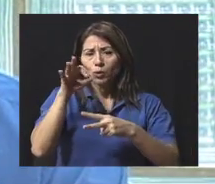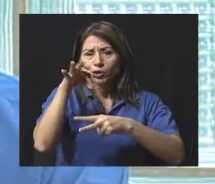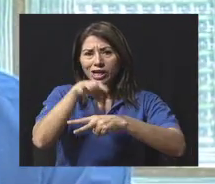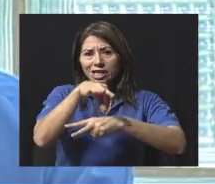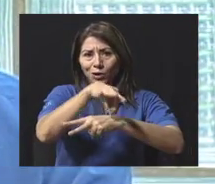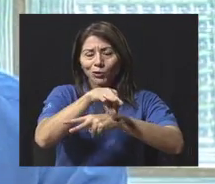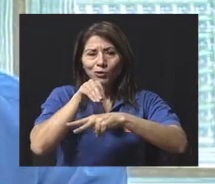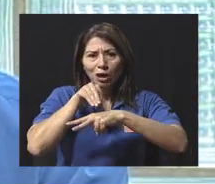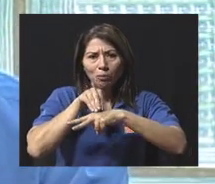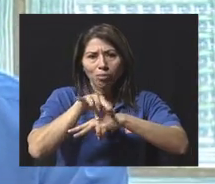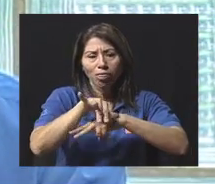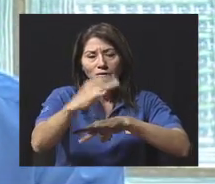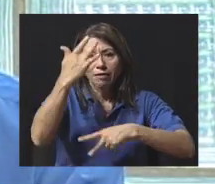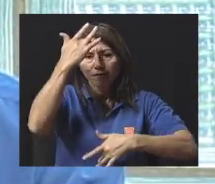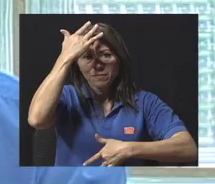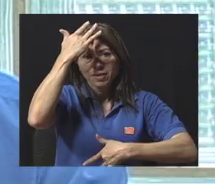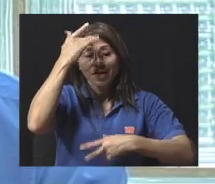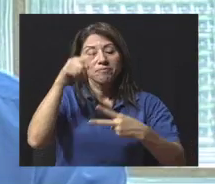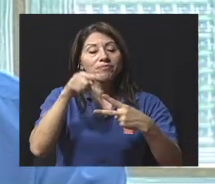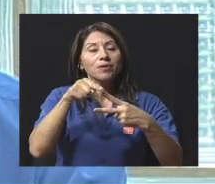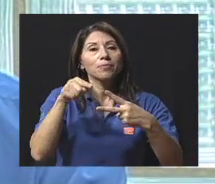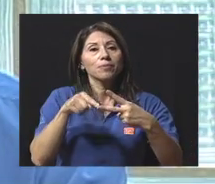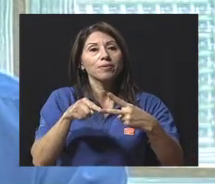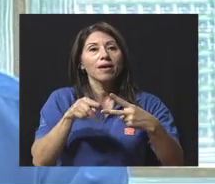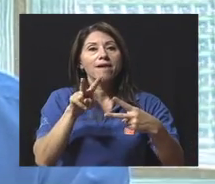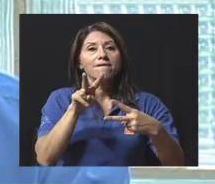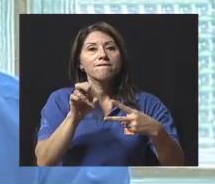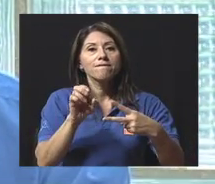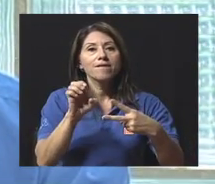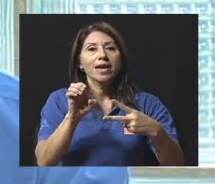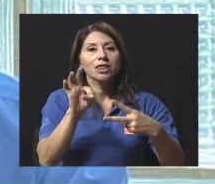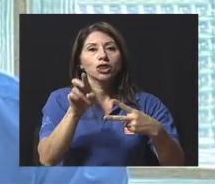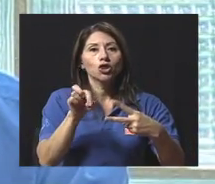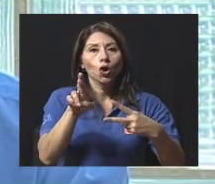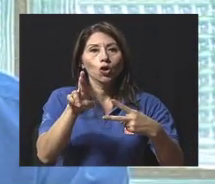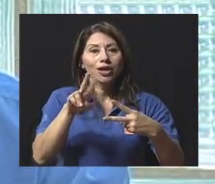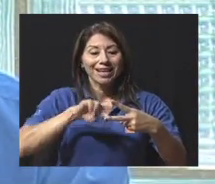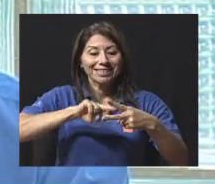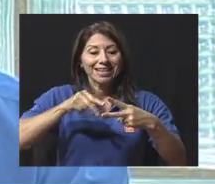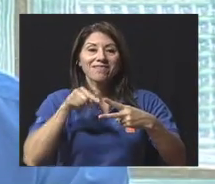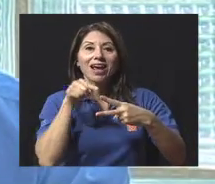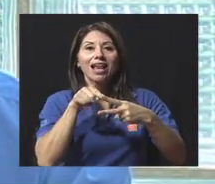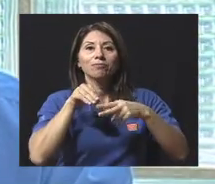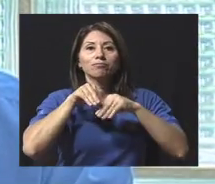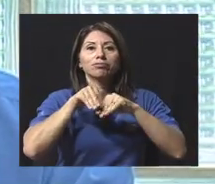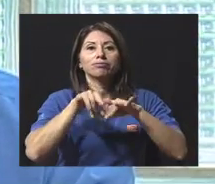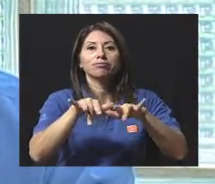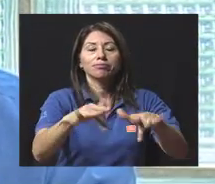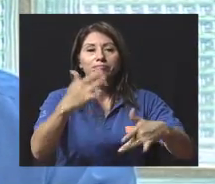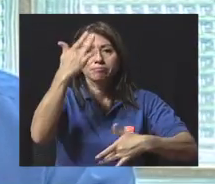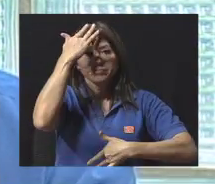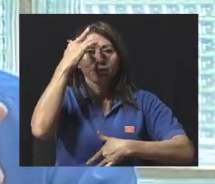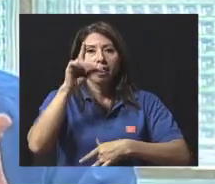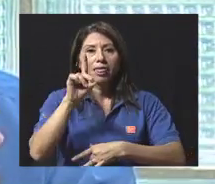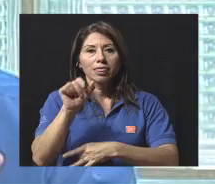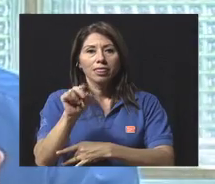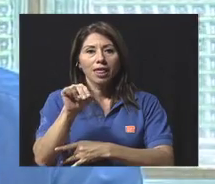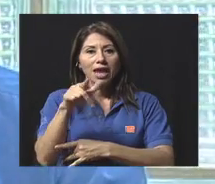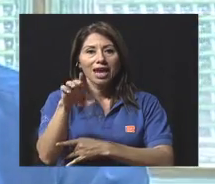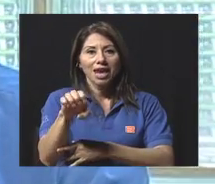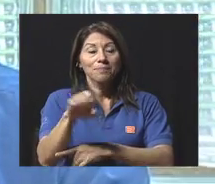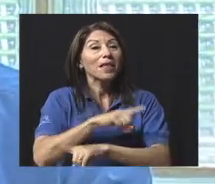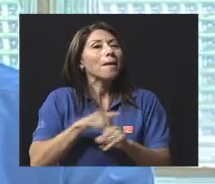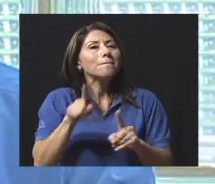también como te subrayaba anteriormente estos son los vectores del dengue Pero hay una particularidad en el caso de ads